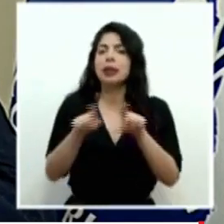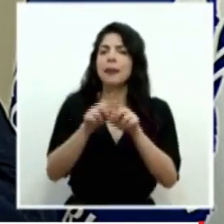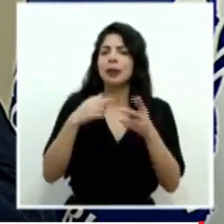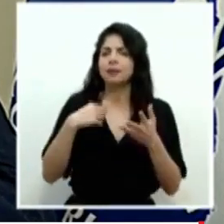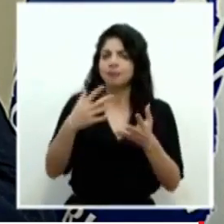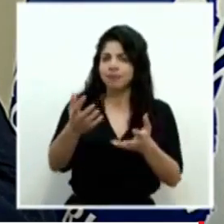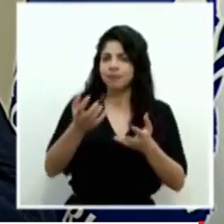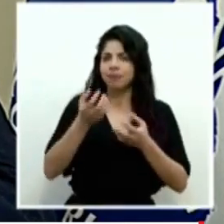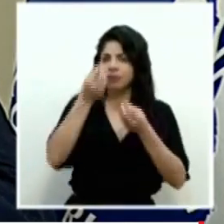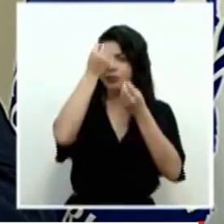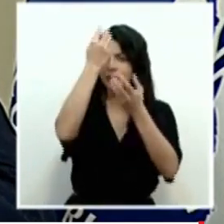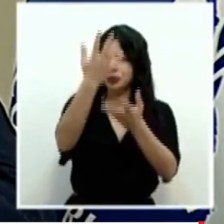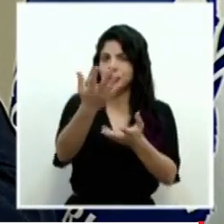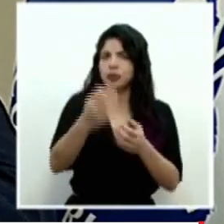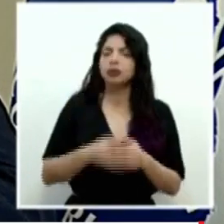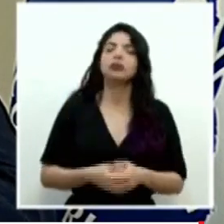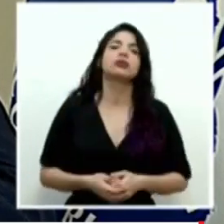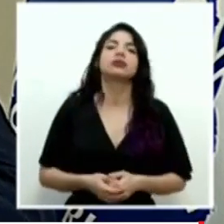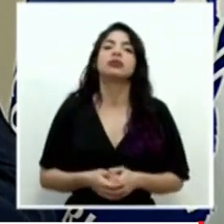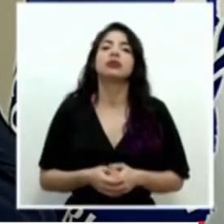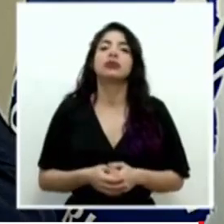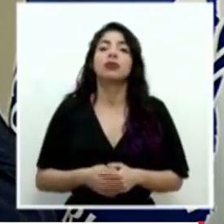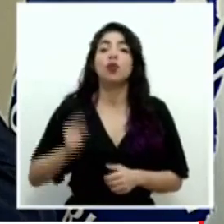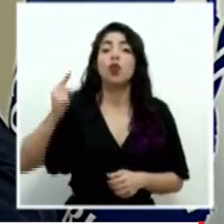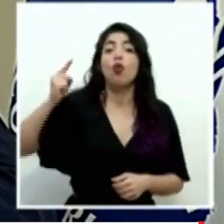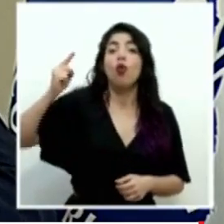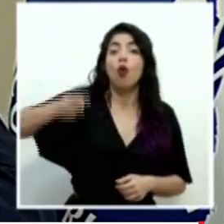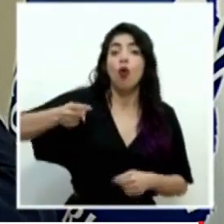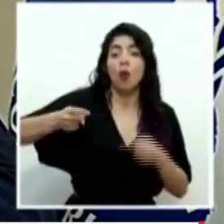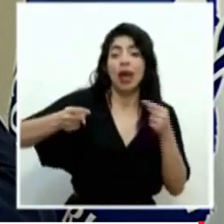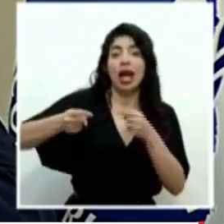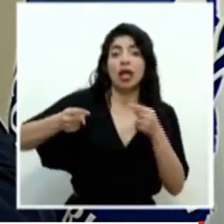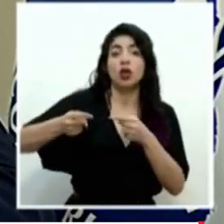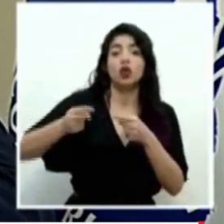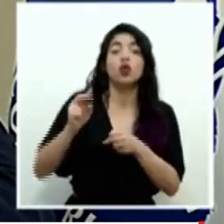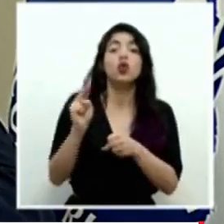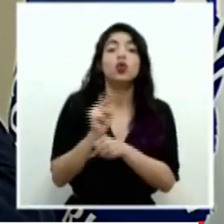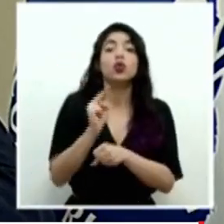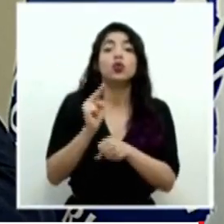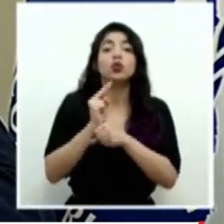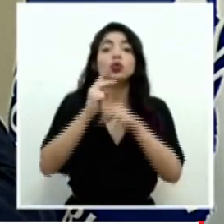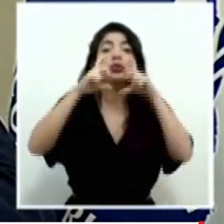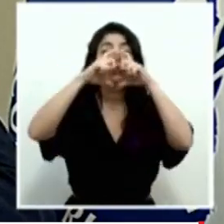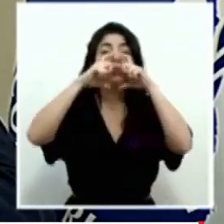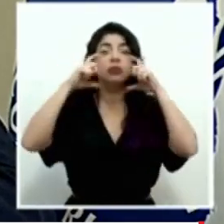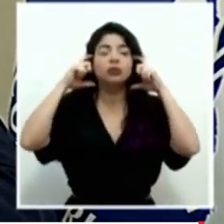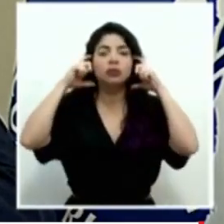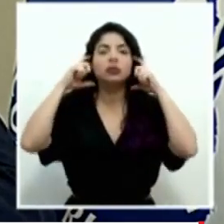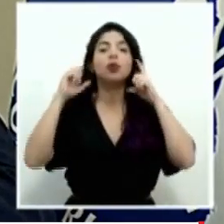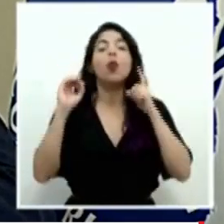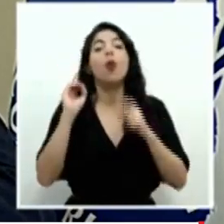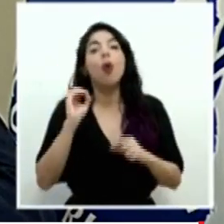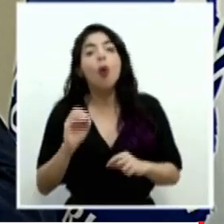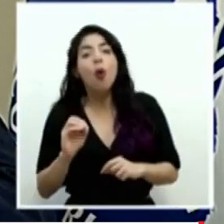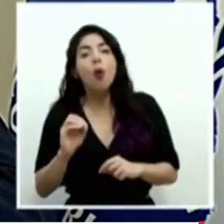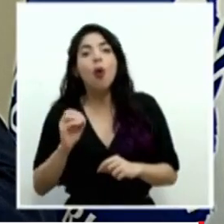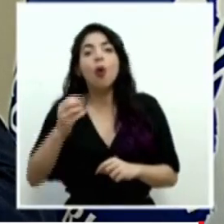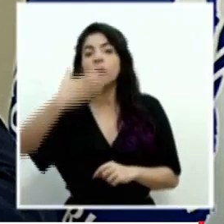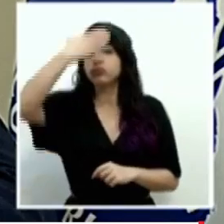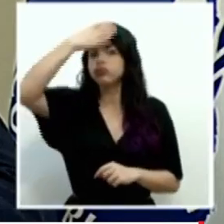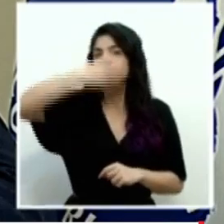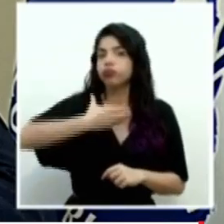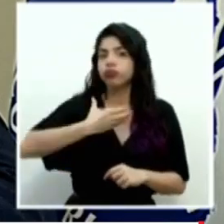quería indicar que se extiende la obligatoriedad en el uso de los cubrebocas o de